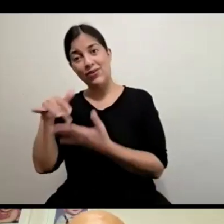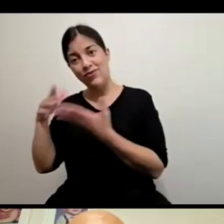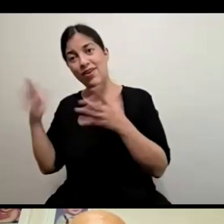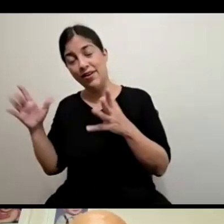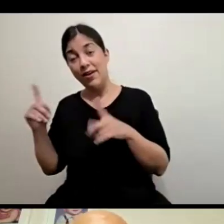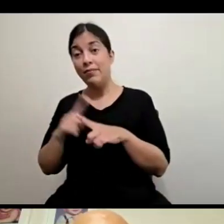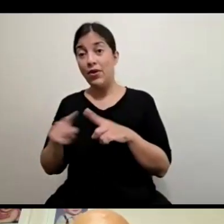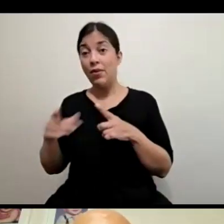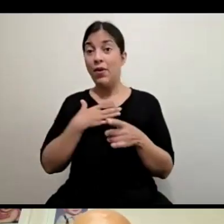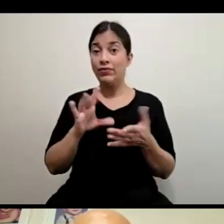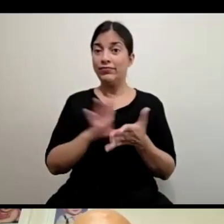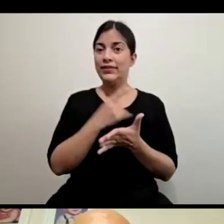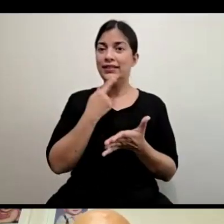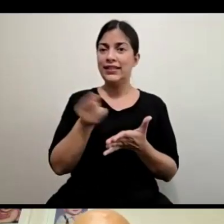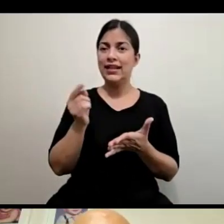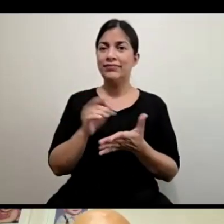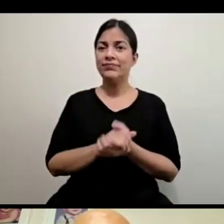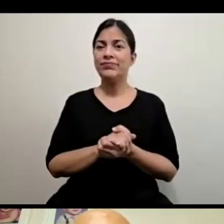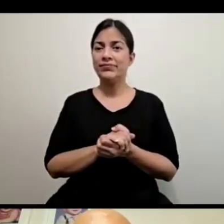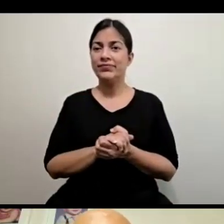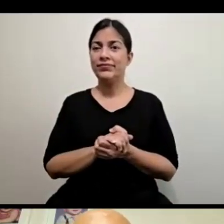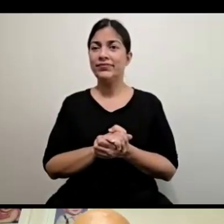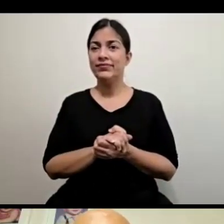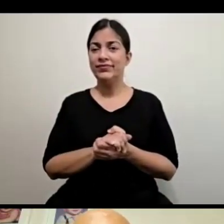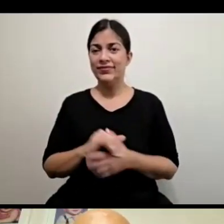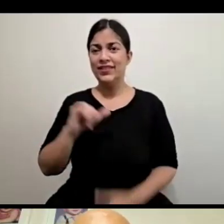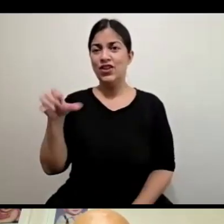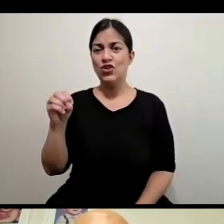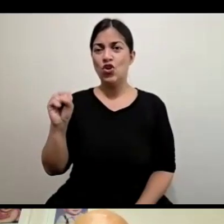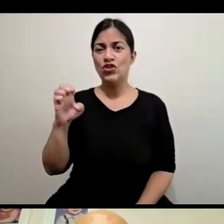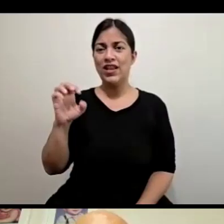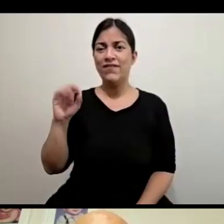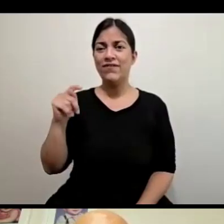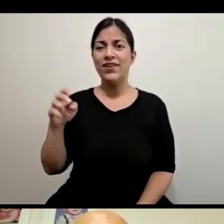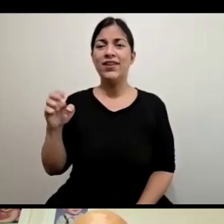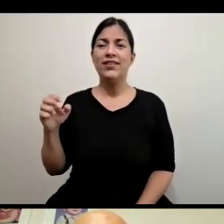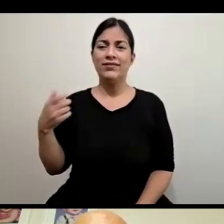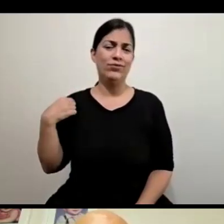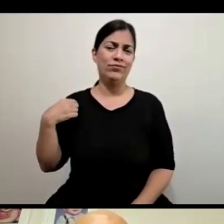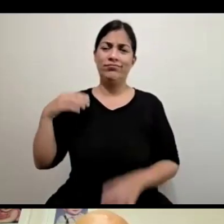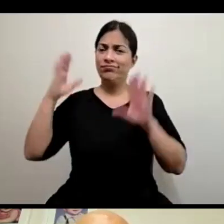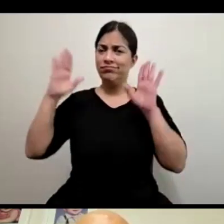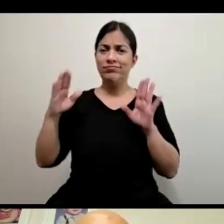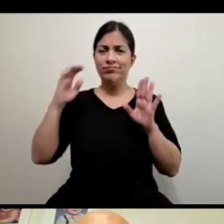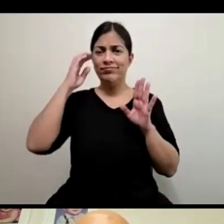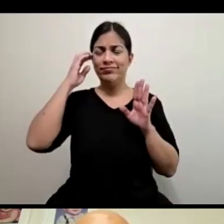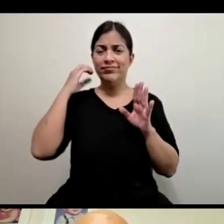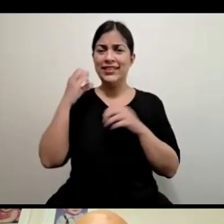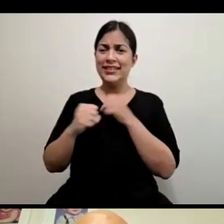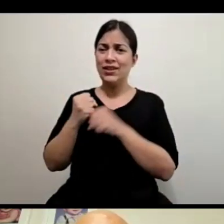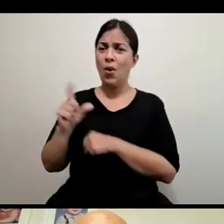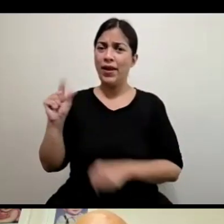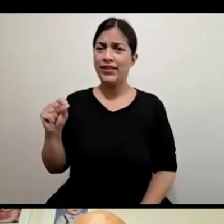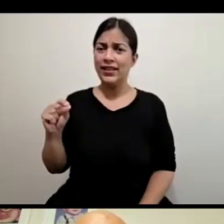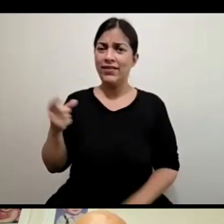decía, no, Svoboda, el gran Joseph Svoboda, gran escenógrafo del siglo XX, checoslovaco, creo que lo